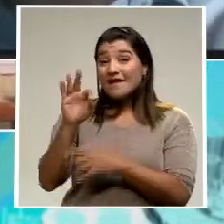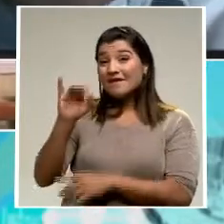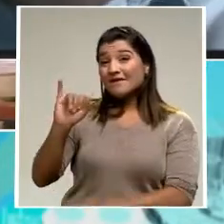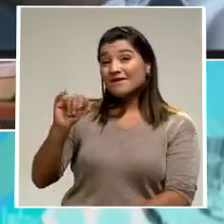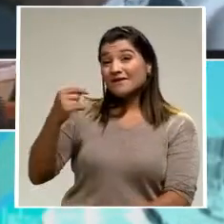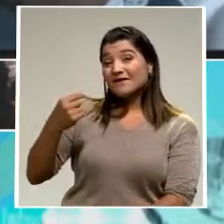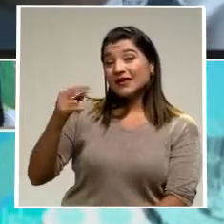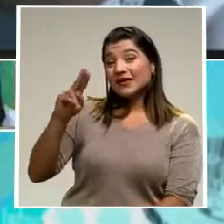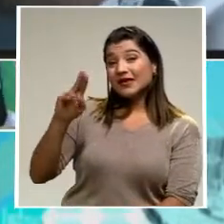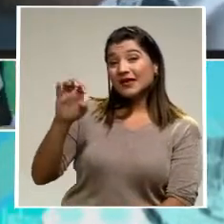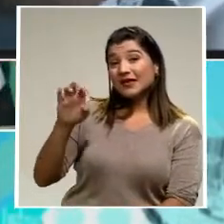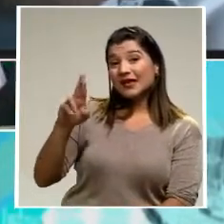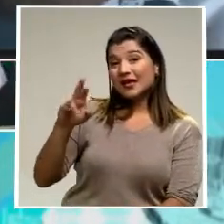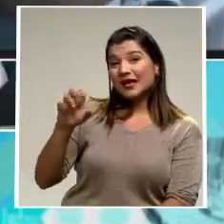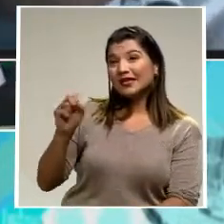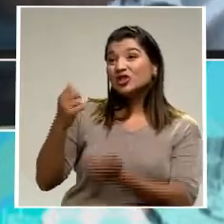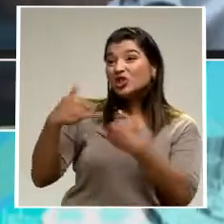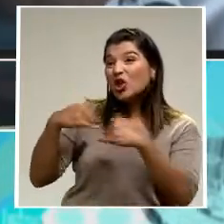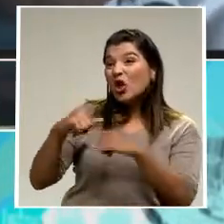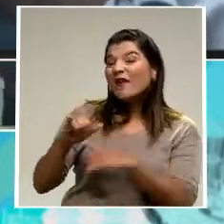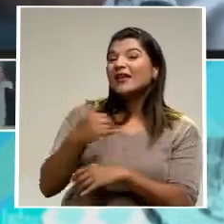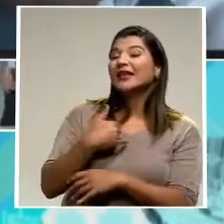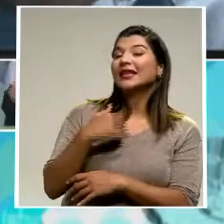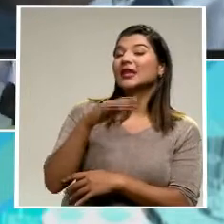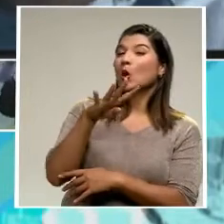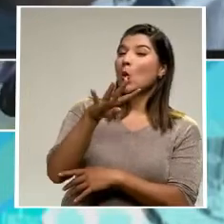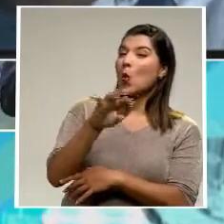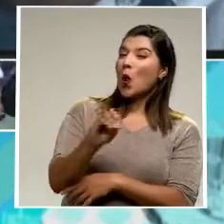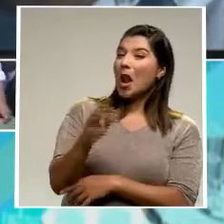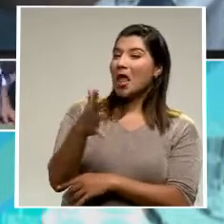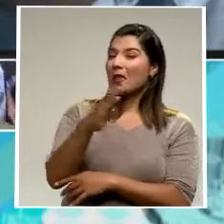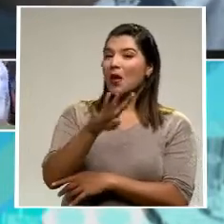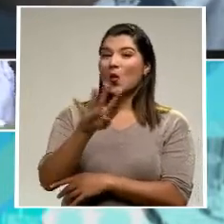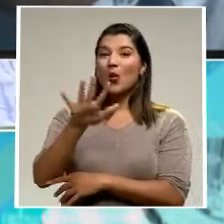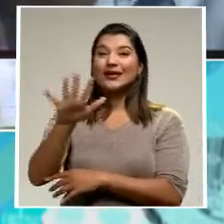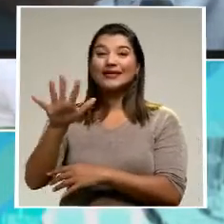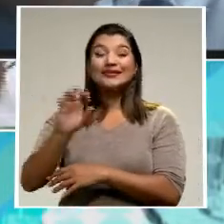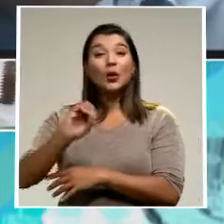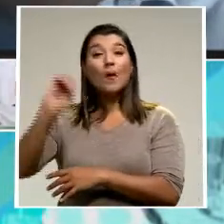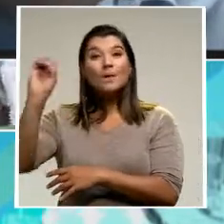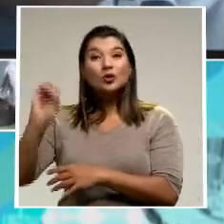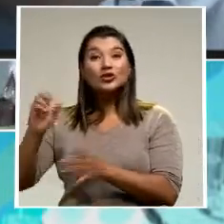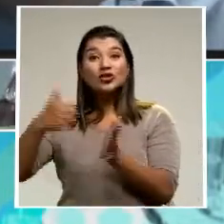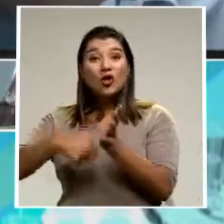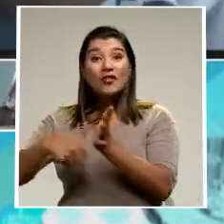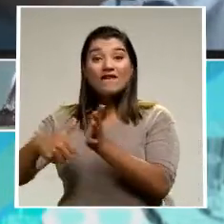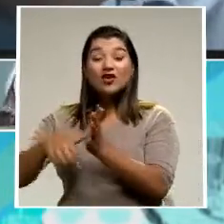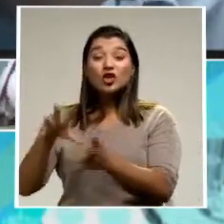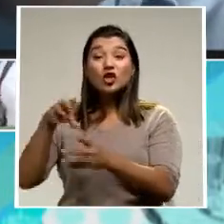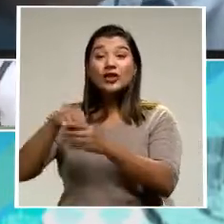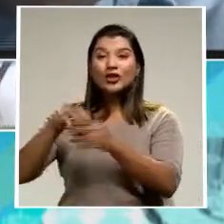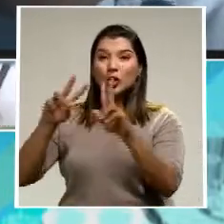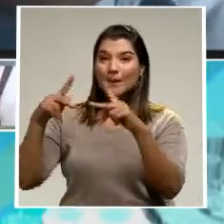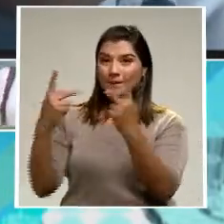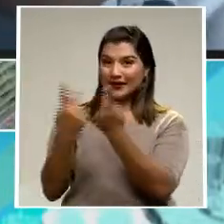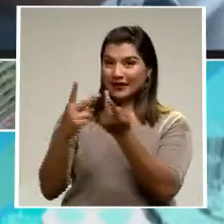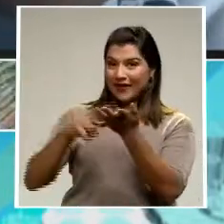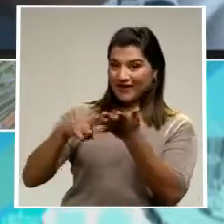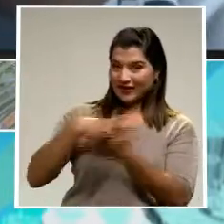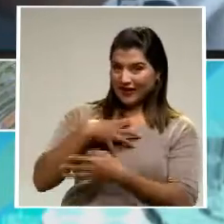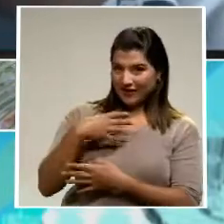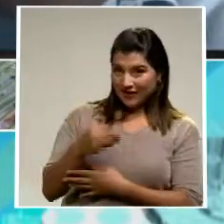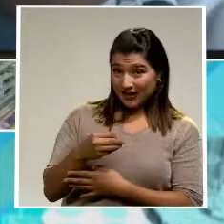siendo, digamos, un 40-45% de las intenciones de voto dentro del propio Partido de Liberación Nacional. Eso que señalas